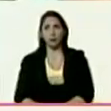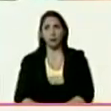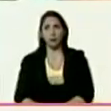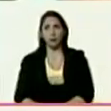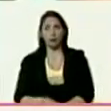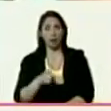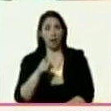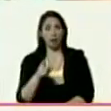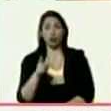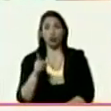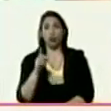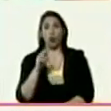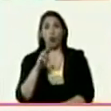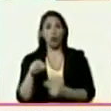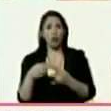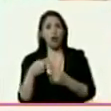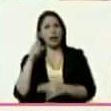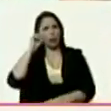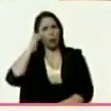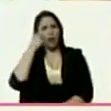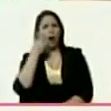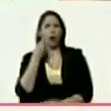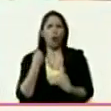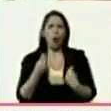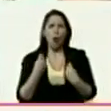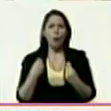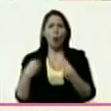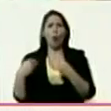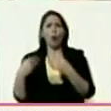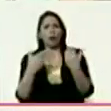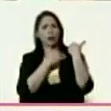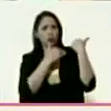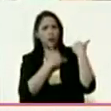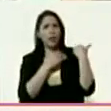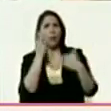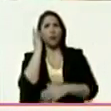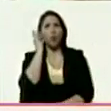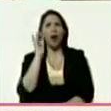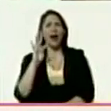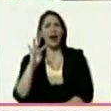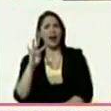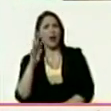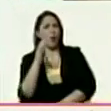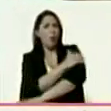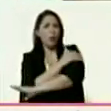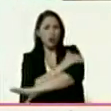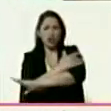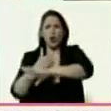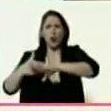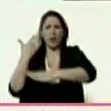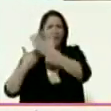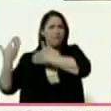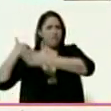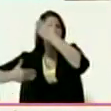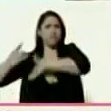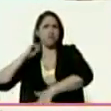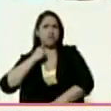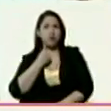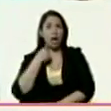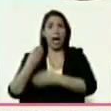Esto no está de más nunca recordar cuál era el papel que jugaba la mujer en la Cuarta República, desde ser trabajo del